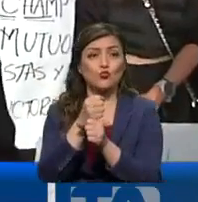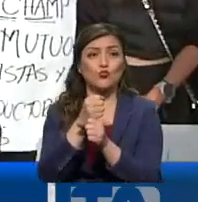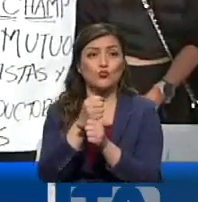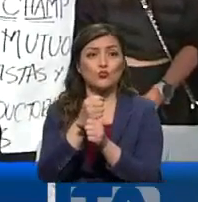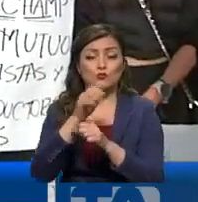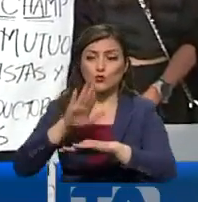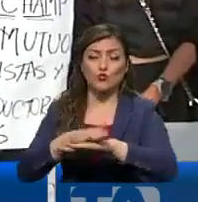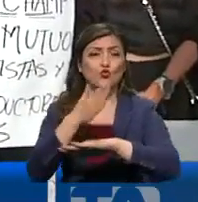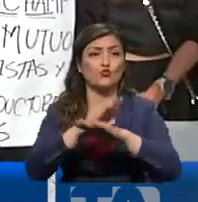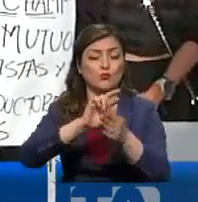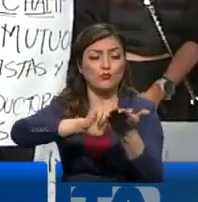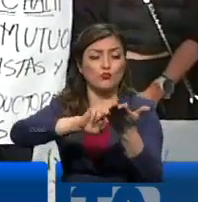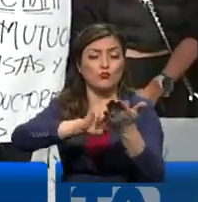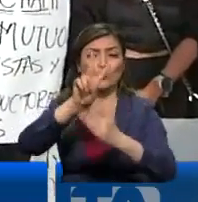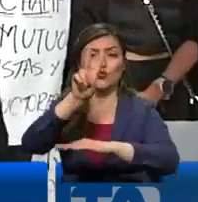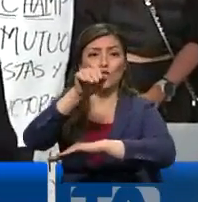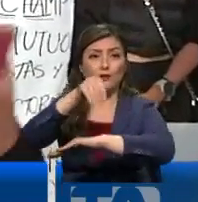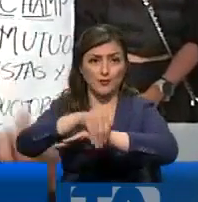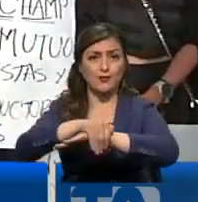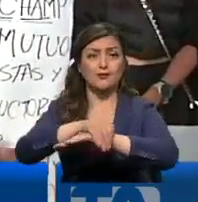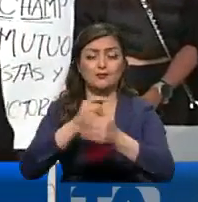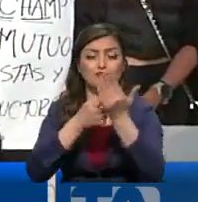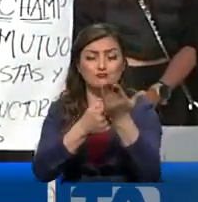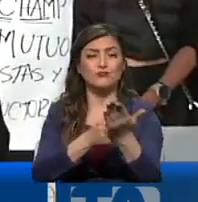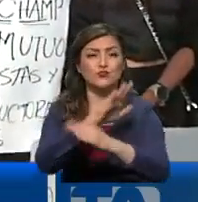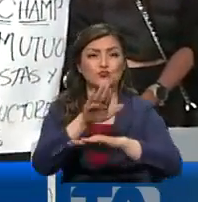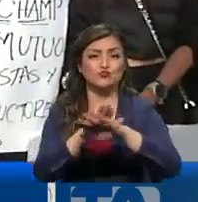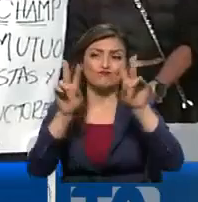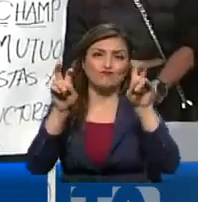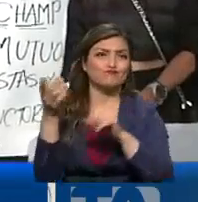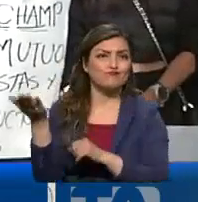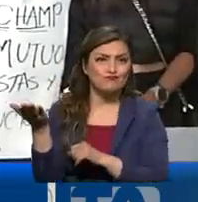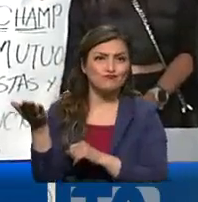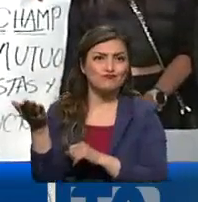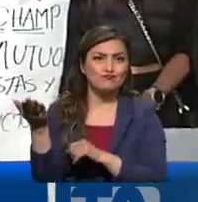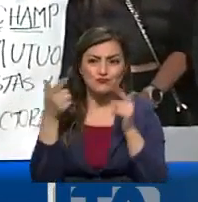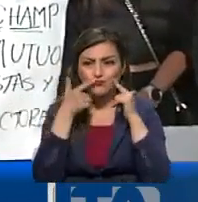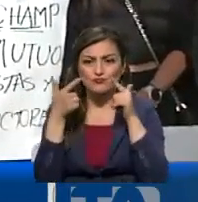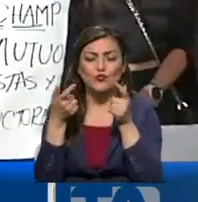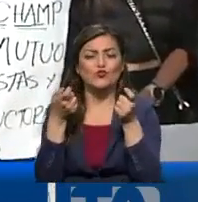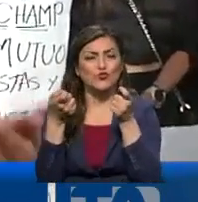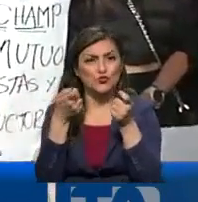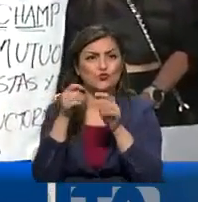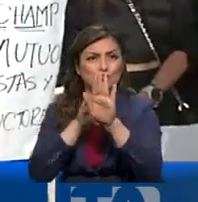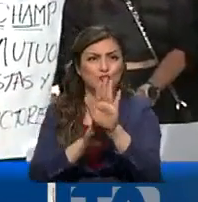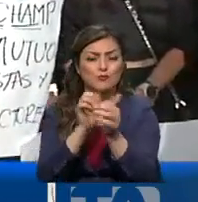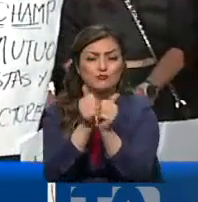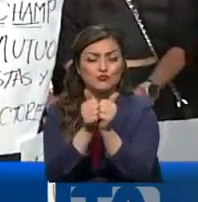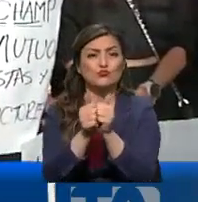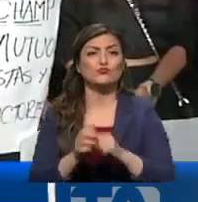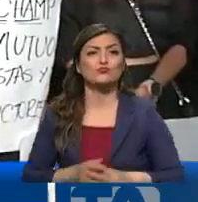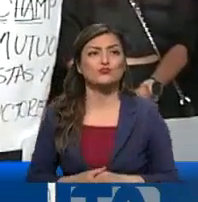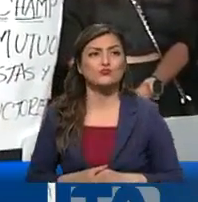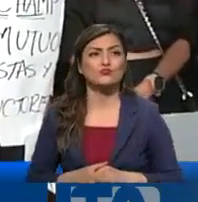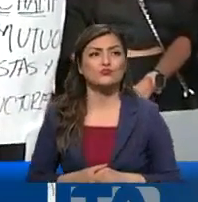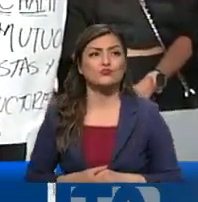Valareso, ha convocado a una sesión a las 2 de la tarde para tratar precisamente todo lo que es el resguardo en las vías a los deportistas. Así que un